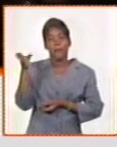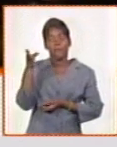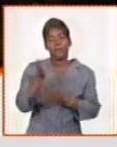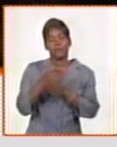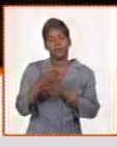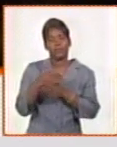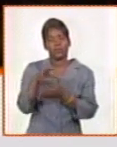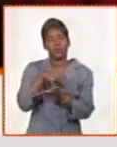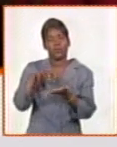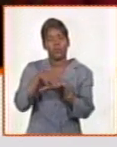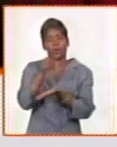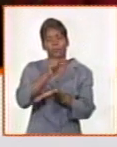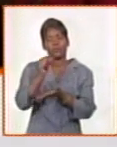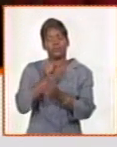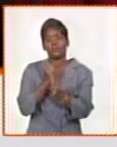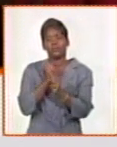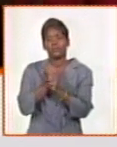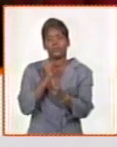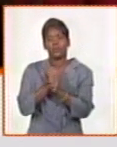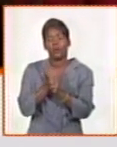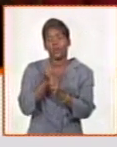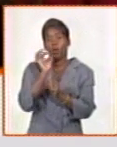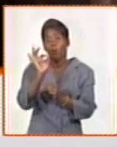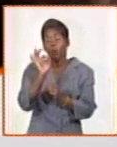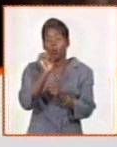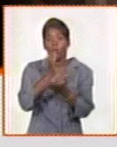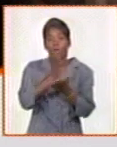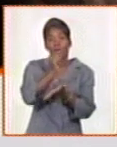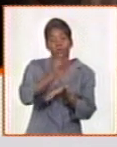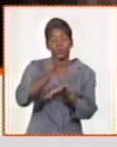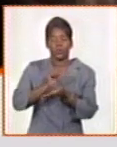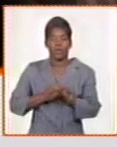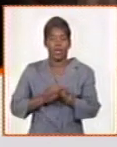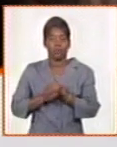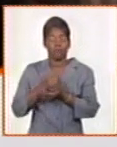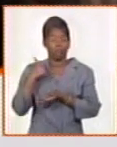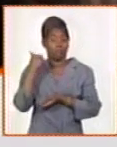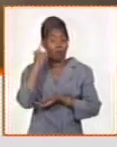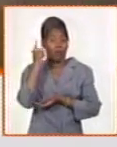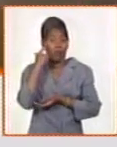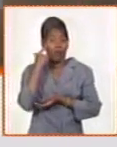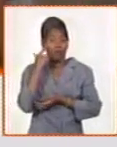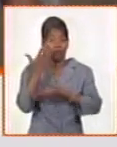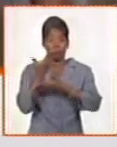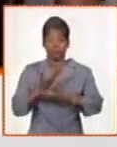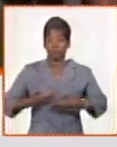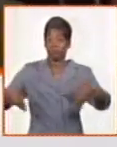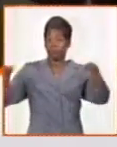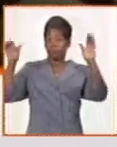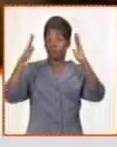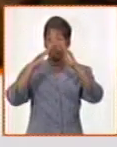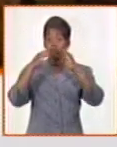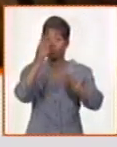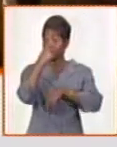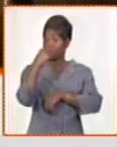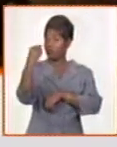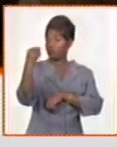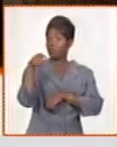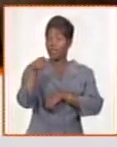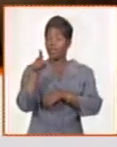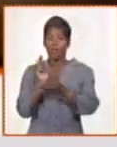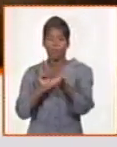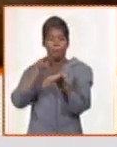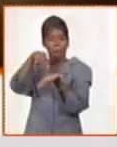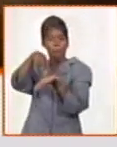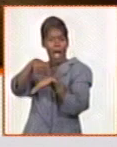había trabajadores, donde había estudiantes. Alicia Alonso bailó sobre la cama de un camión para los cortadores de caña. O sea, somos un país de